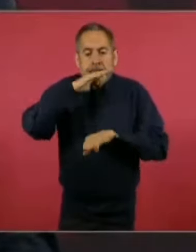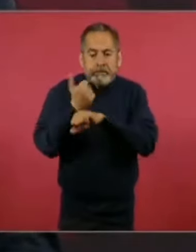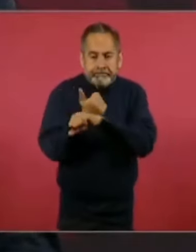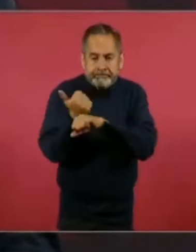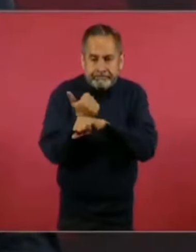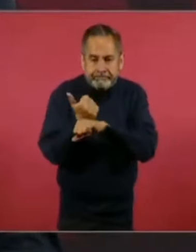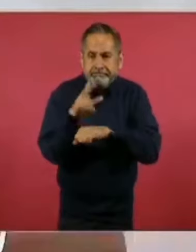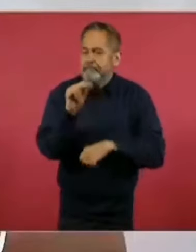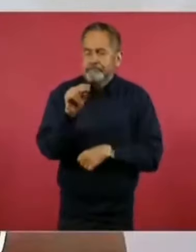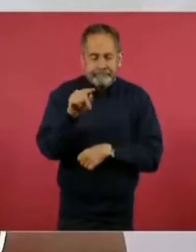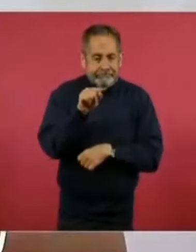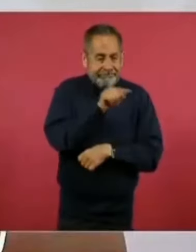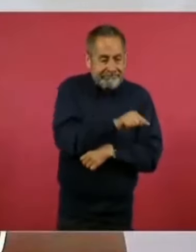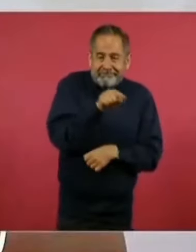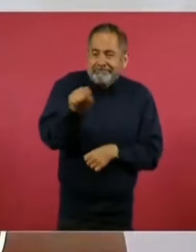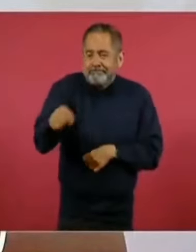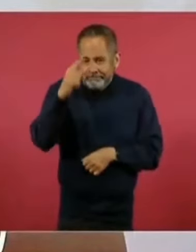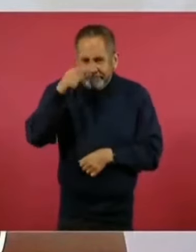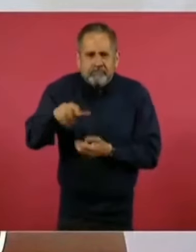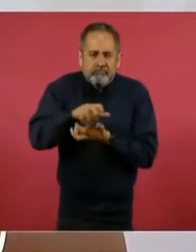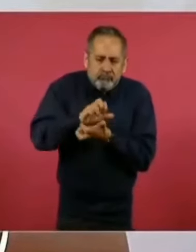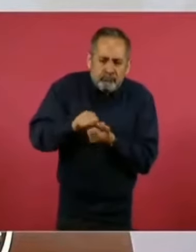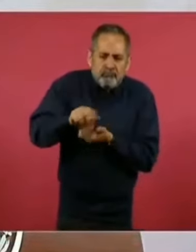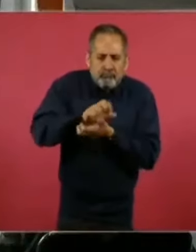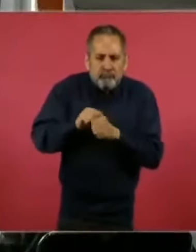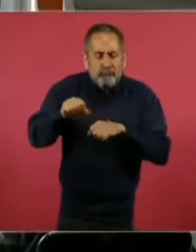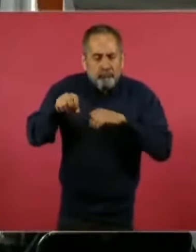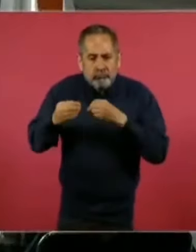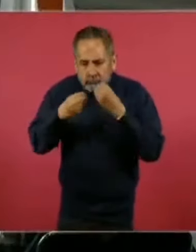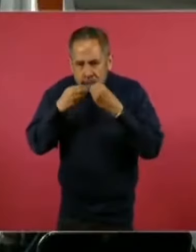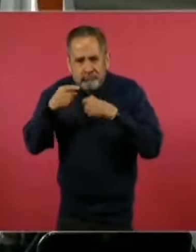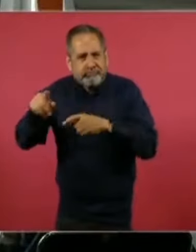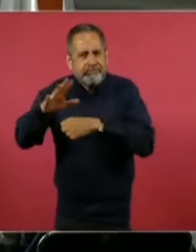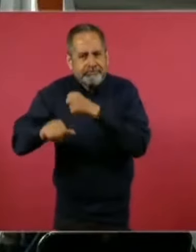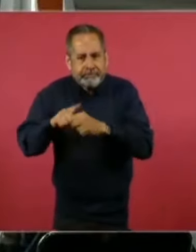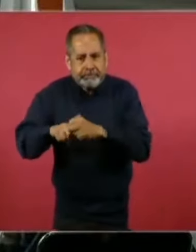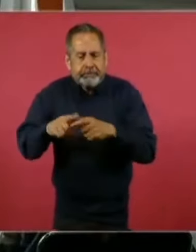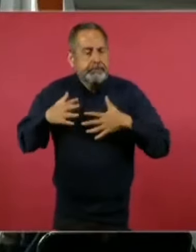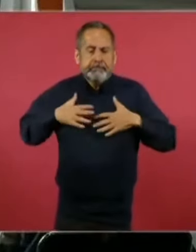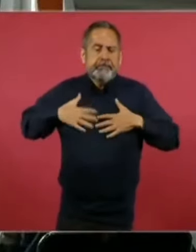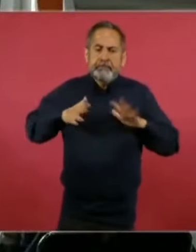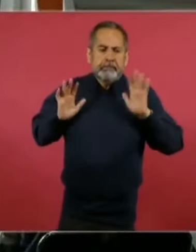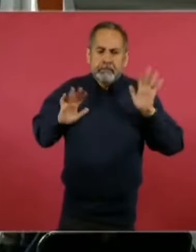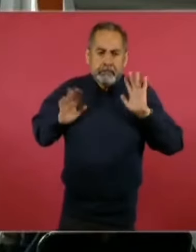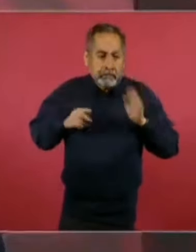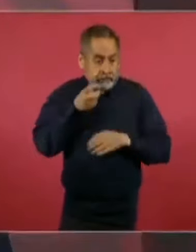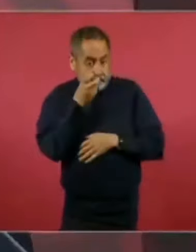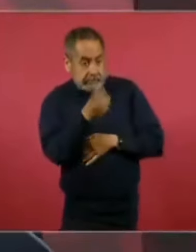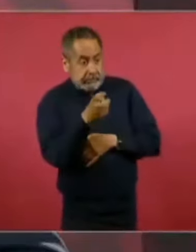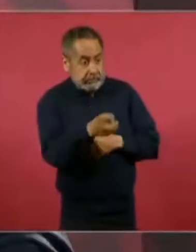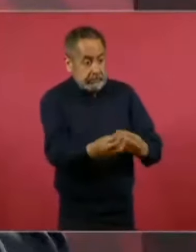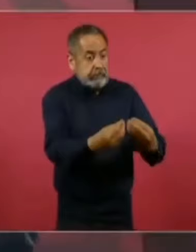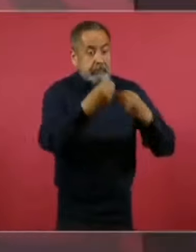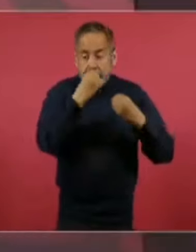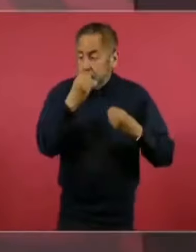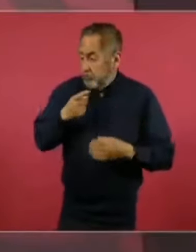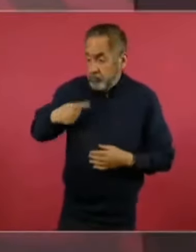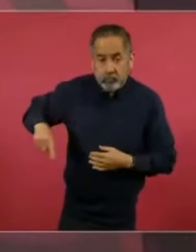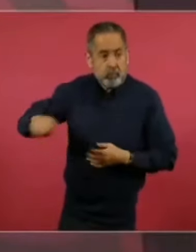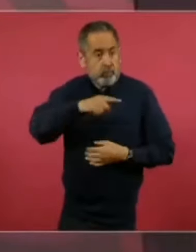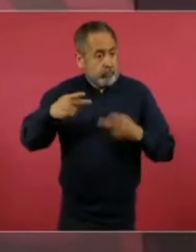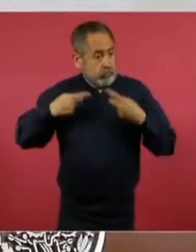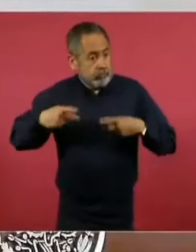que se utiliza para forraje, porque nosotros hemos decidido no permitir que se utilice ese maíz para el